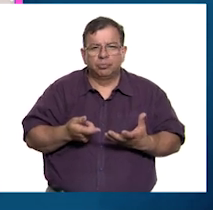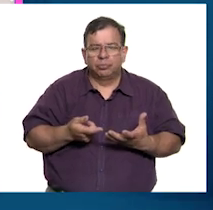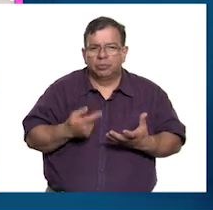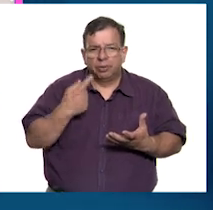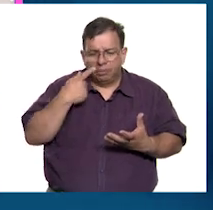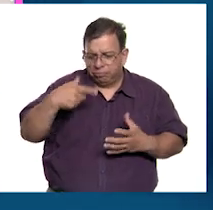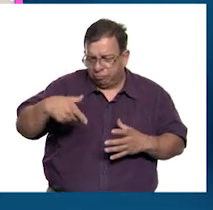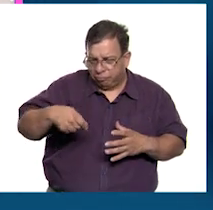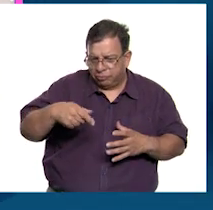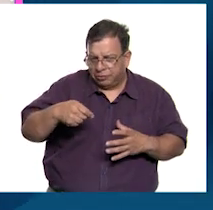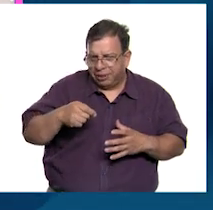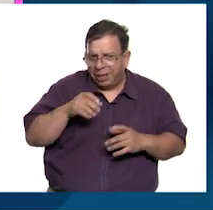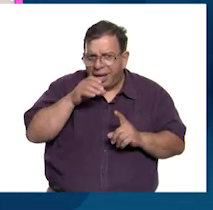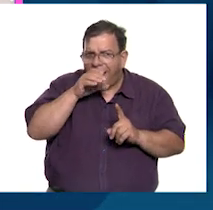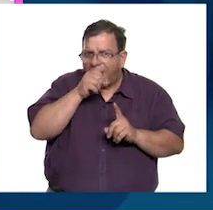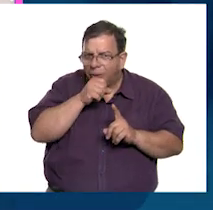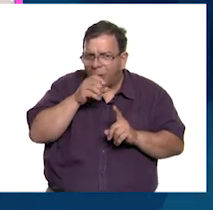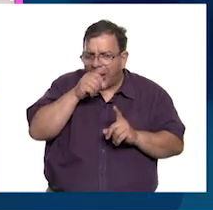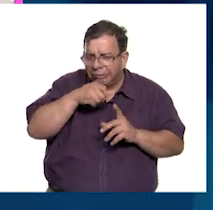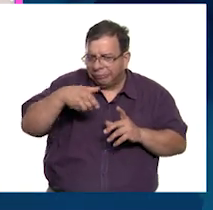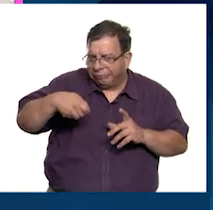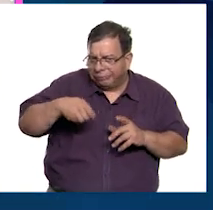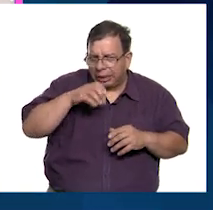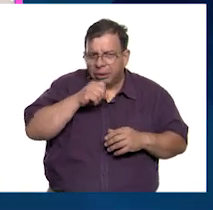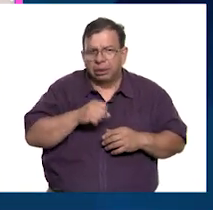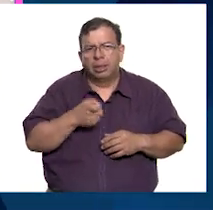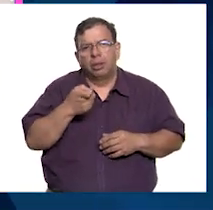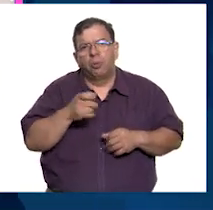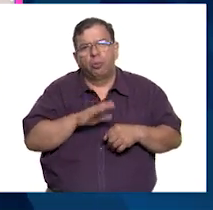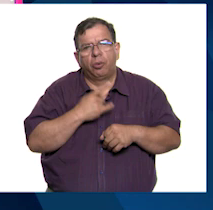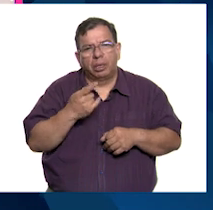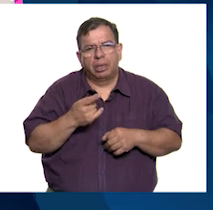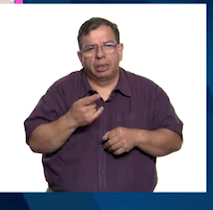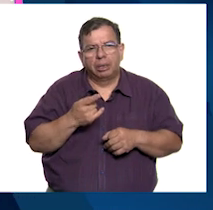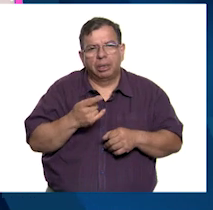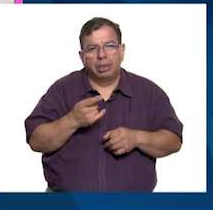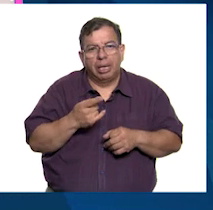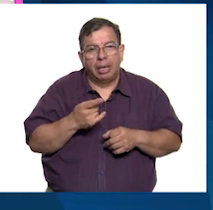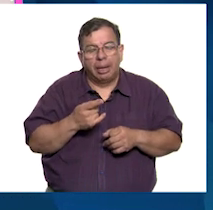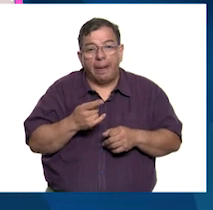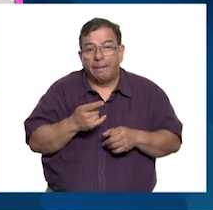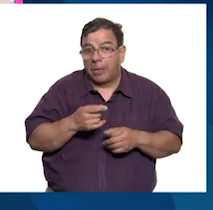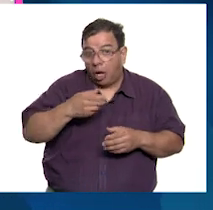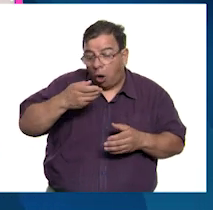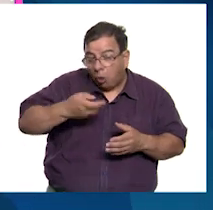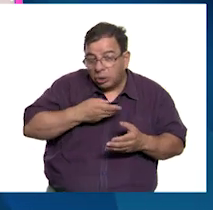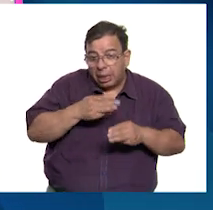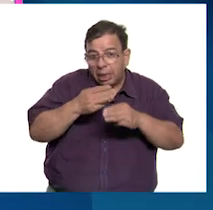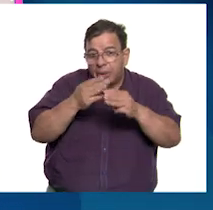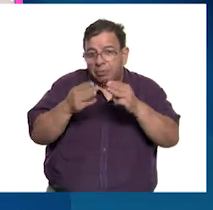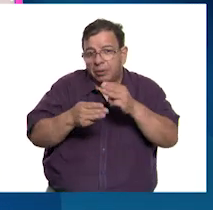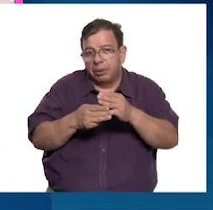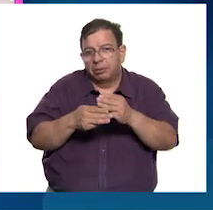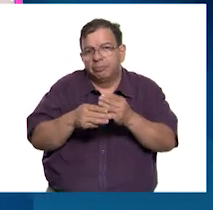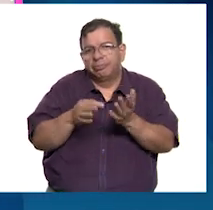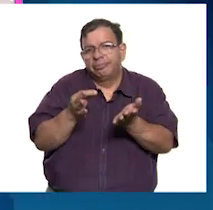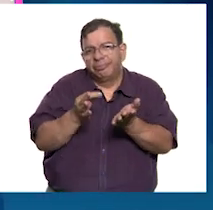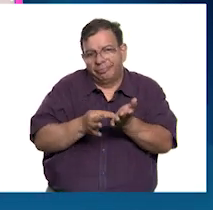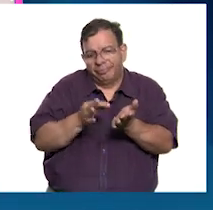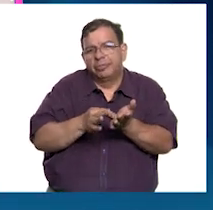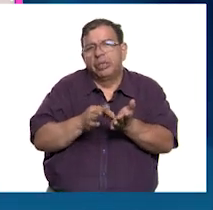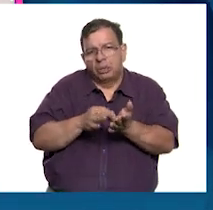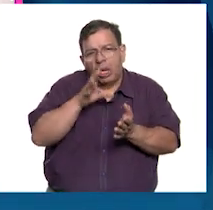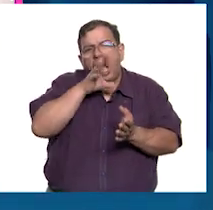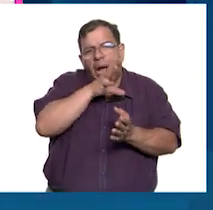a notarla más caliente. Esto es porque el material con el que está hecho esta cuchara es conductor